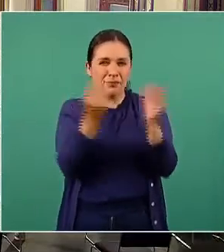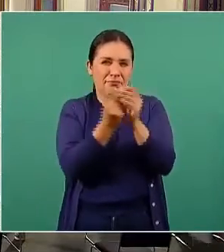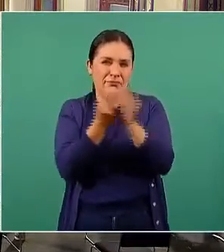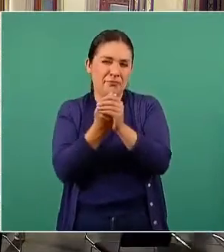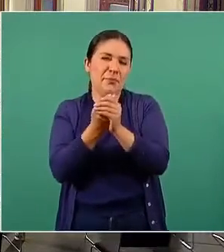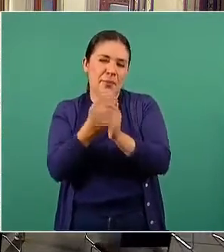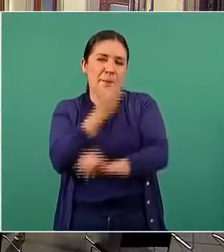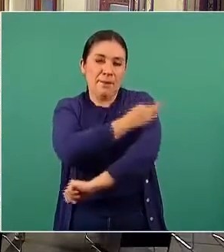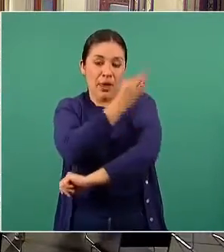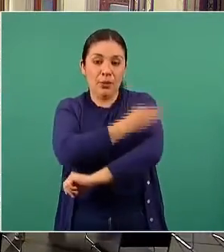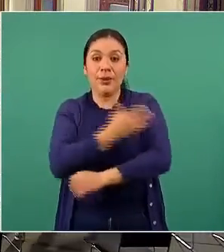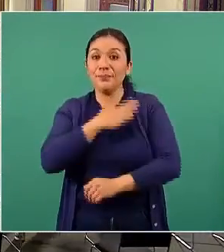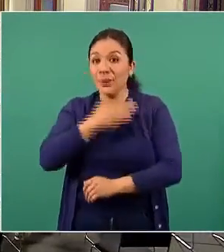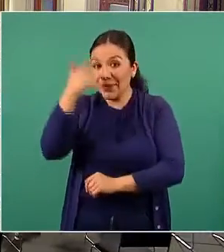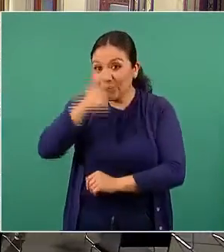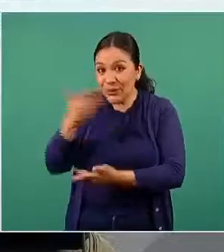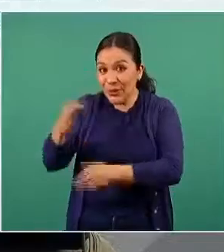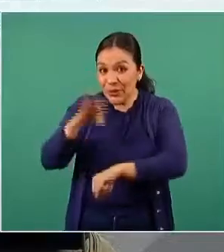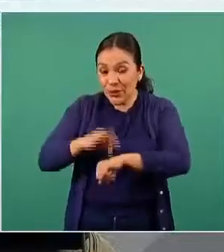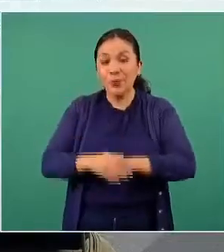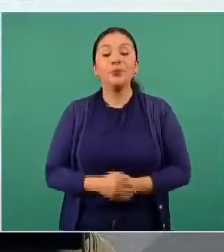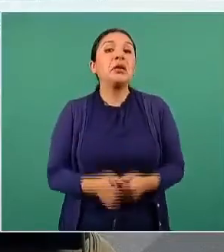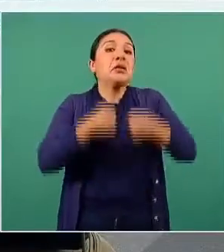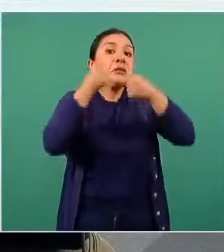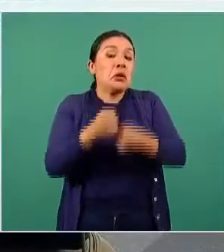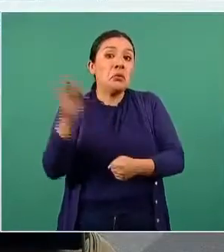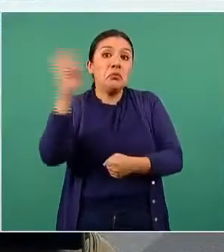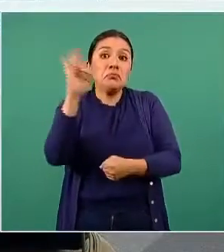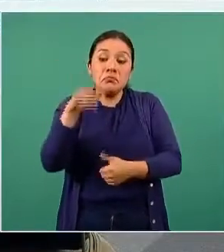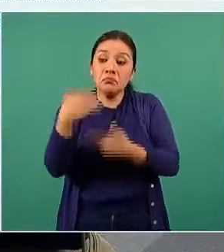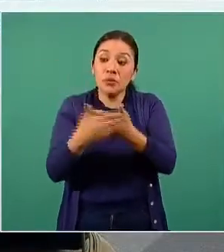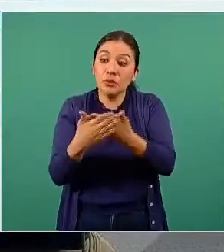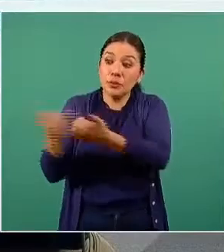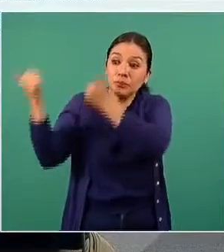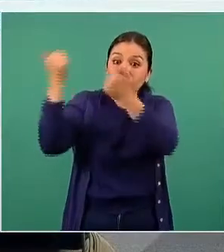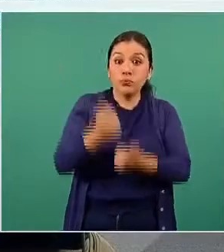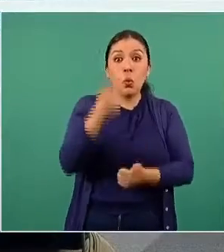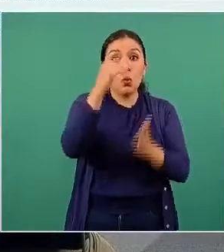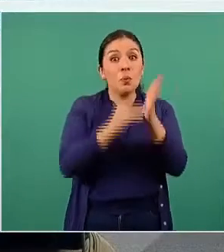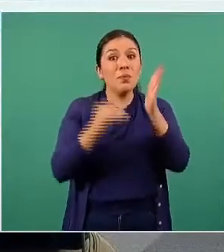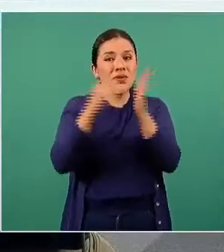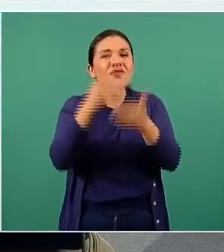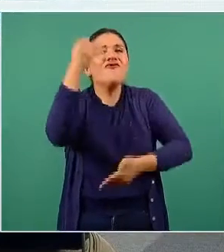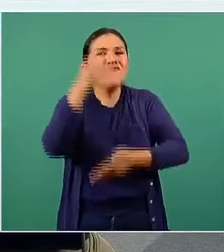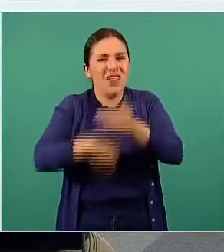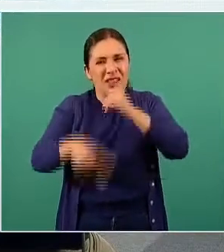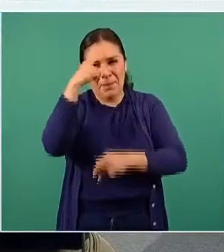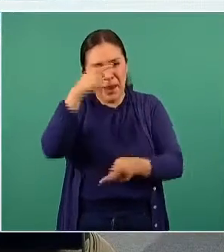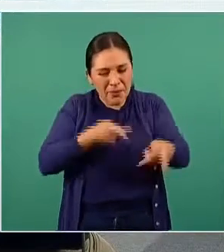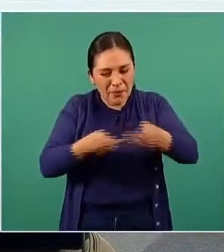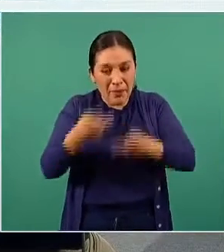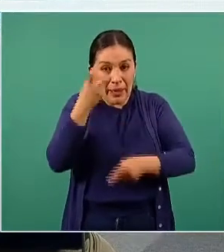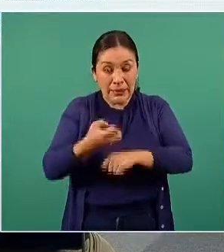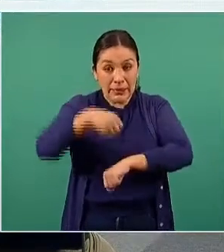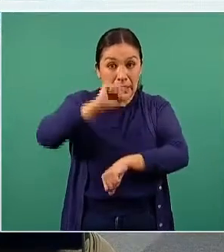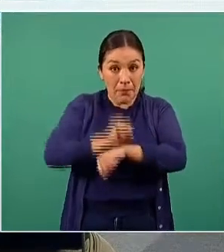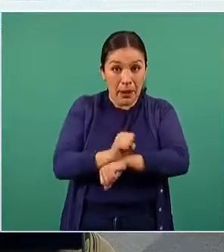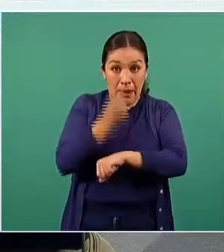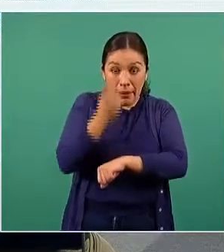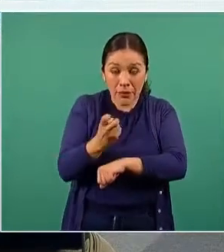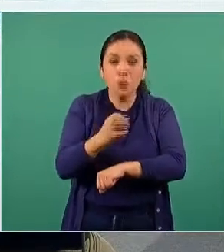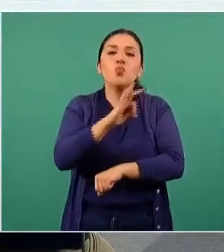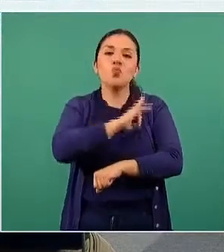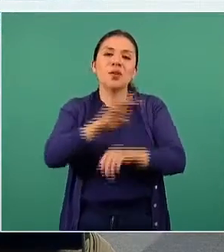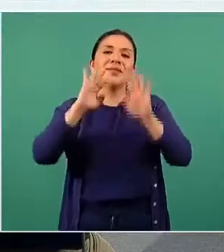doctor López Gatell, bienvenido. Y de seguro cuando recibamos este millón, que es el único que falta de lo programado en la semana, pues